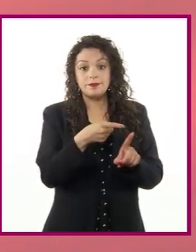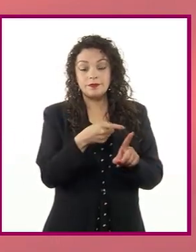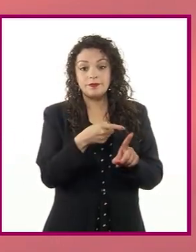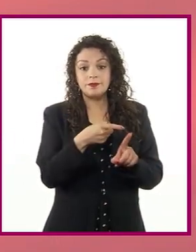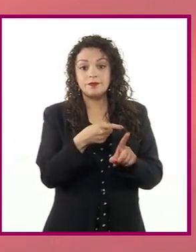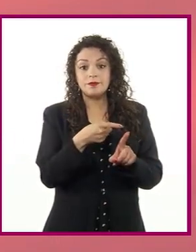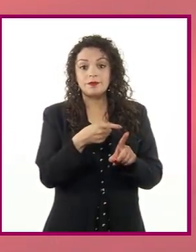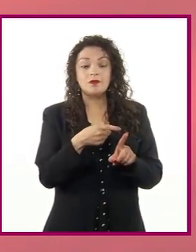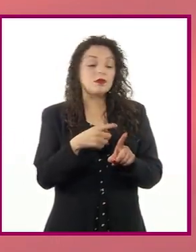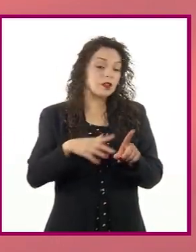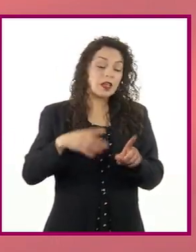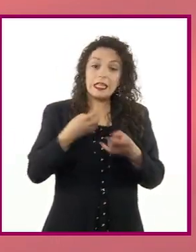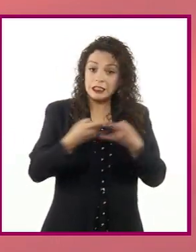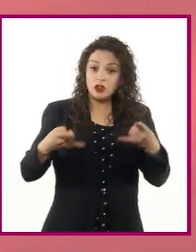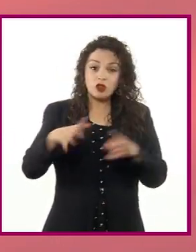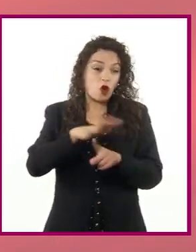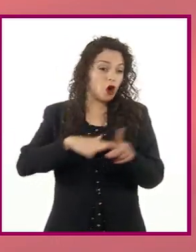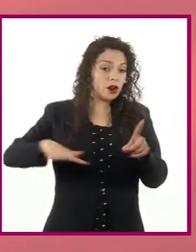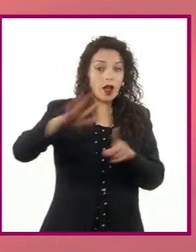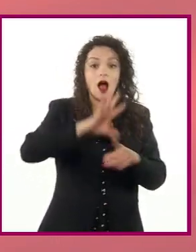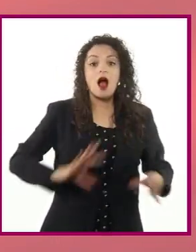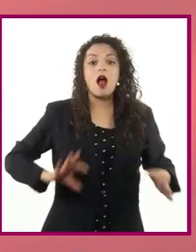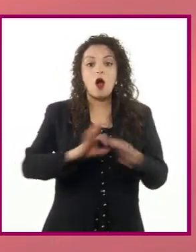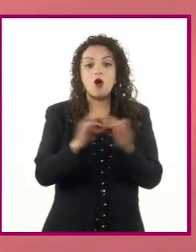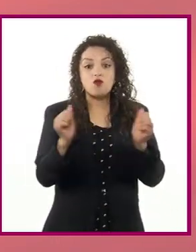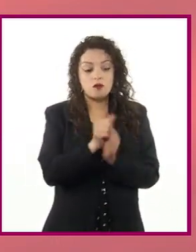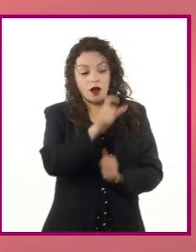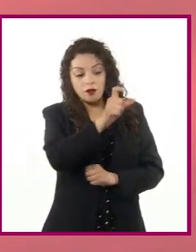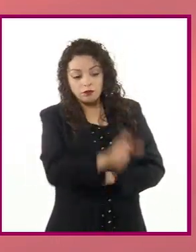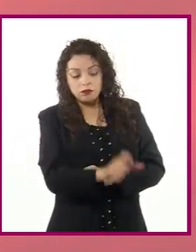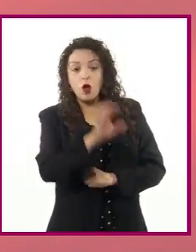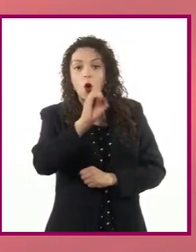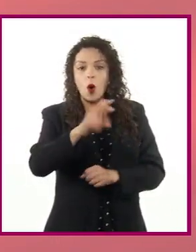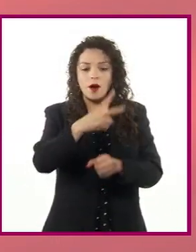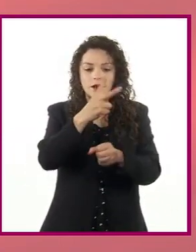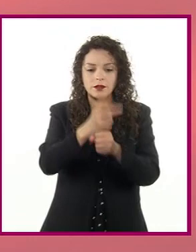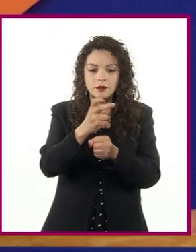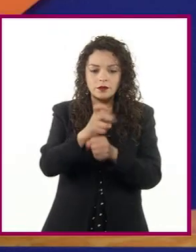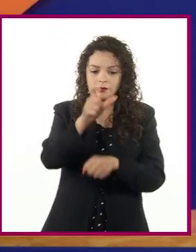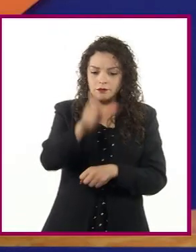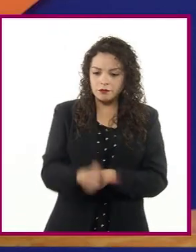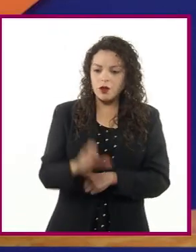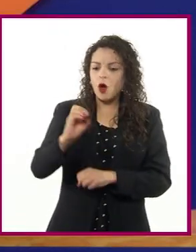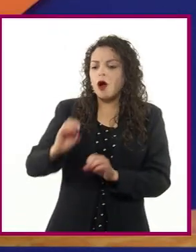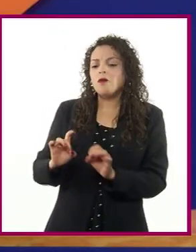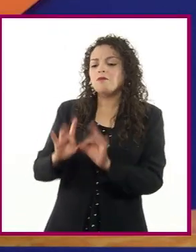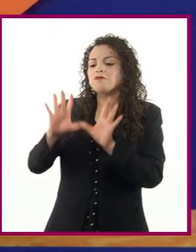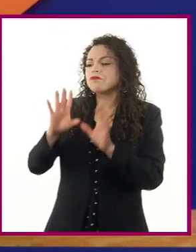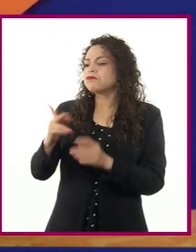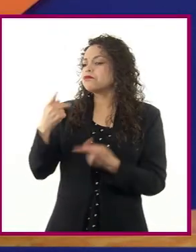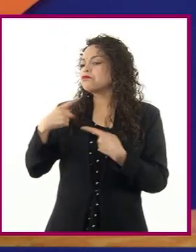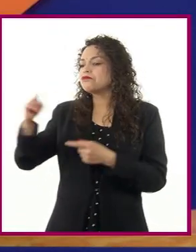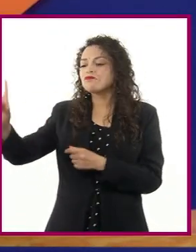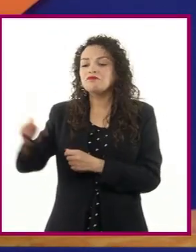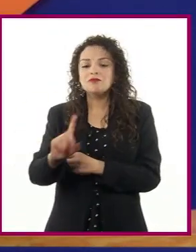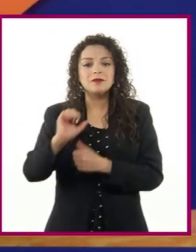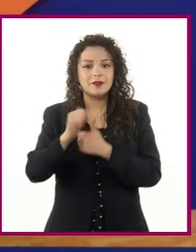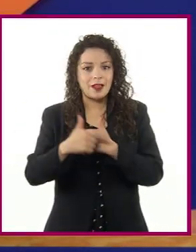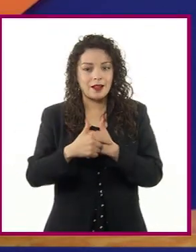al cual gira la narración, así como con personajes secundarios o incidentales. ¿Hasta aquí voy bien,